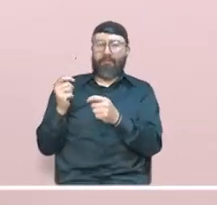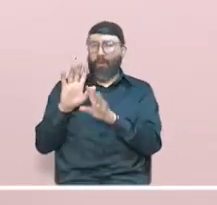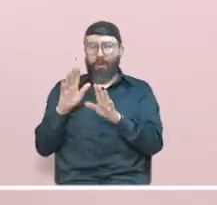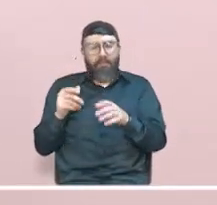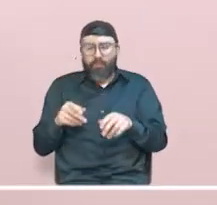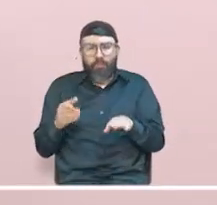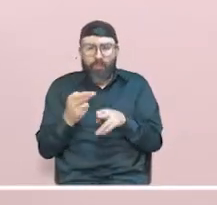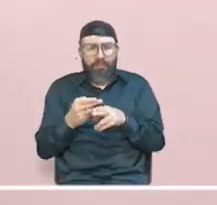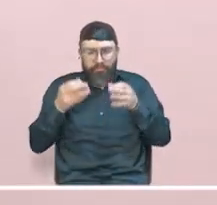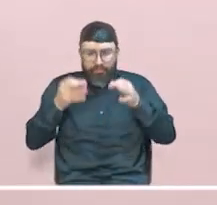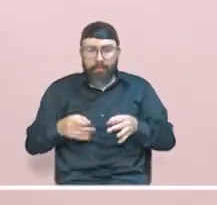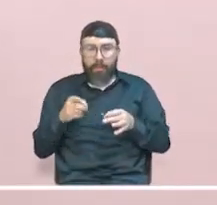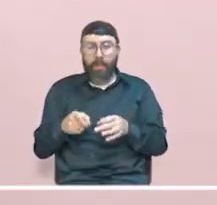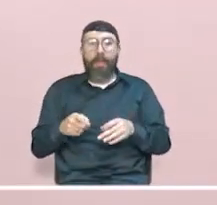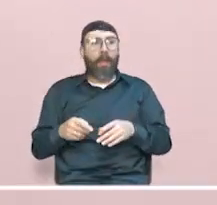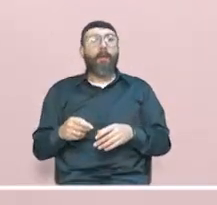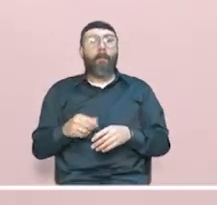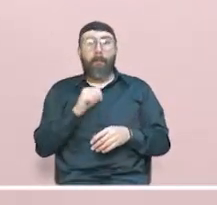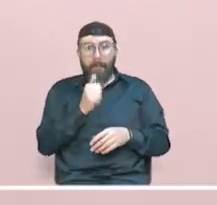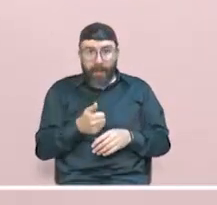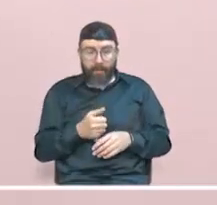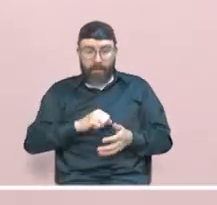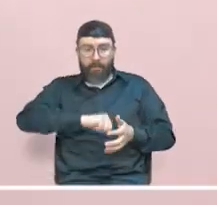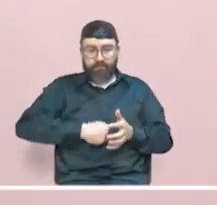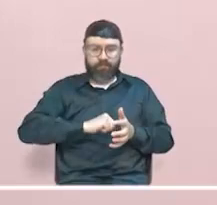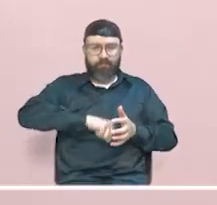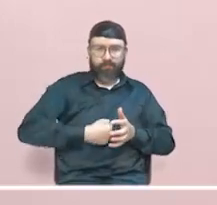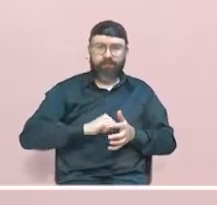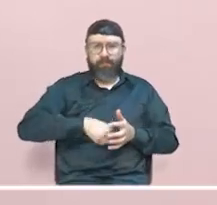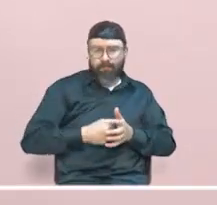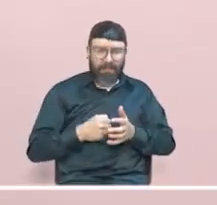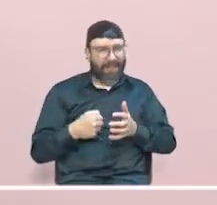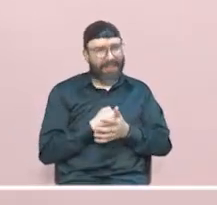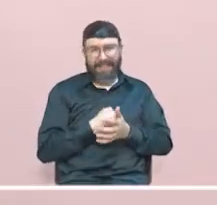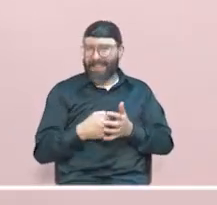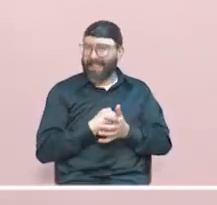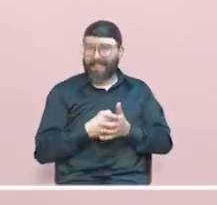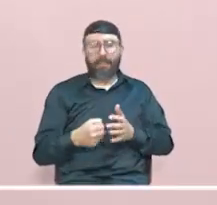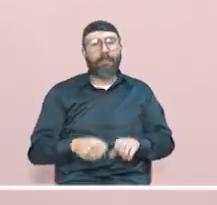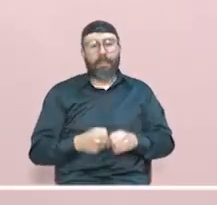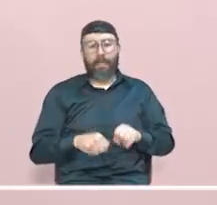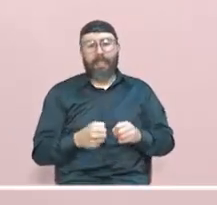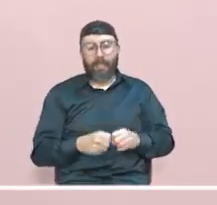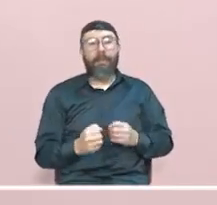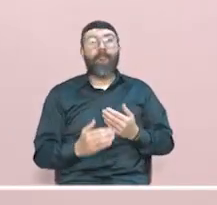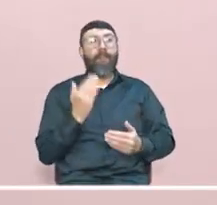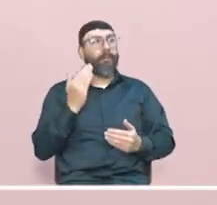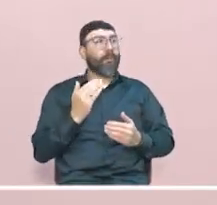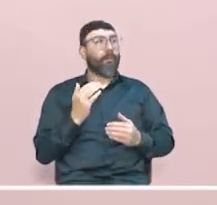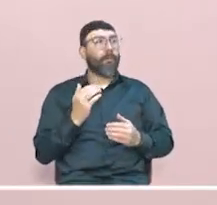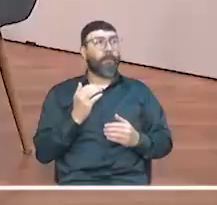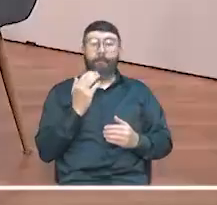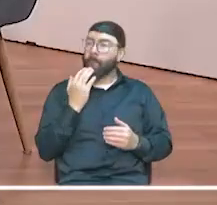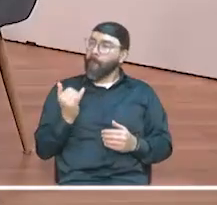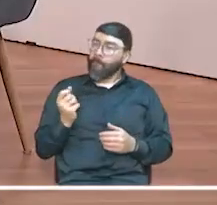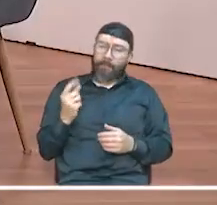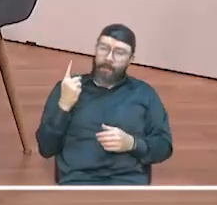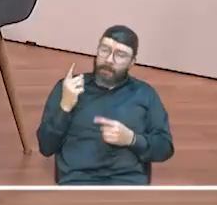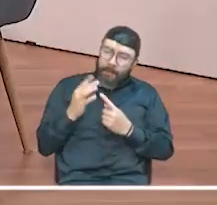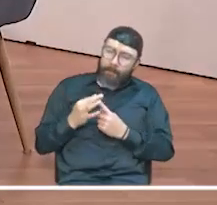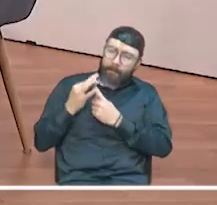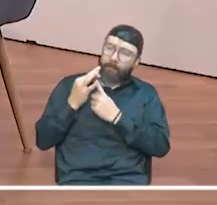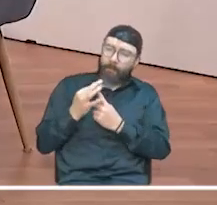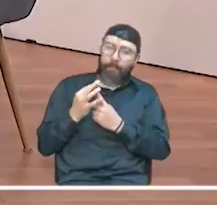van a generar un desgaste mayor de esa patela. Entonces es muy importante, aquí hay uno de los aspectos claves